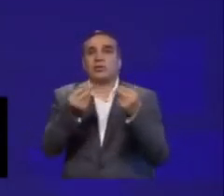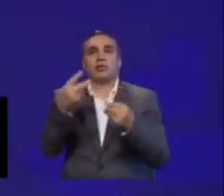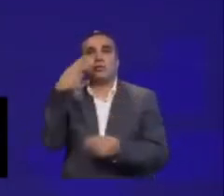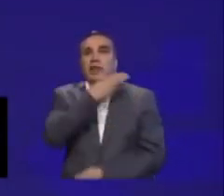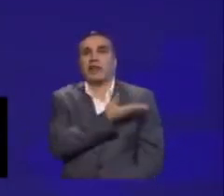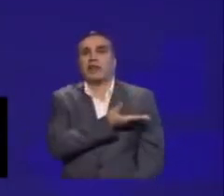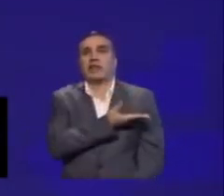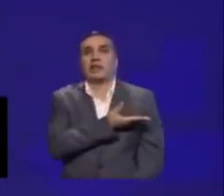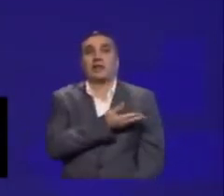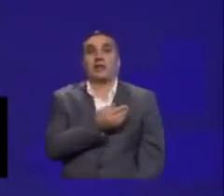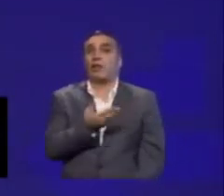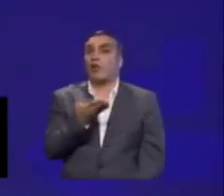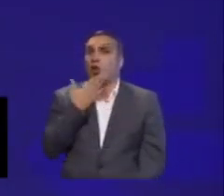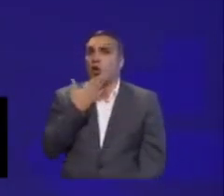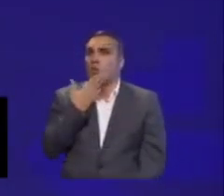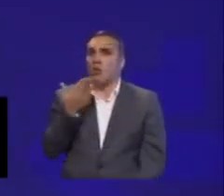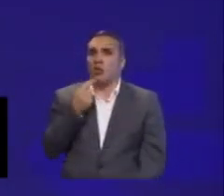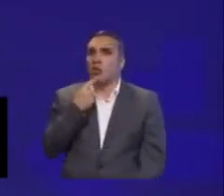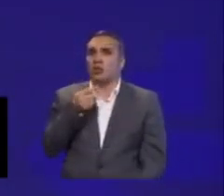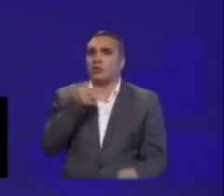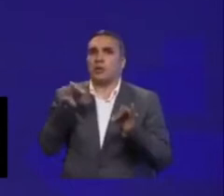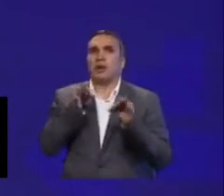nos...